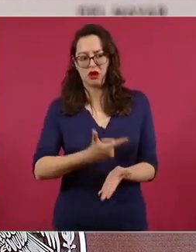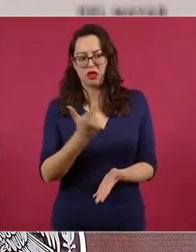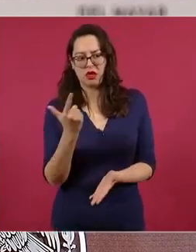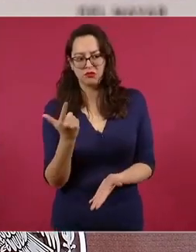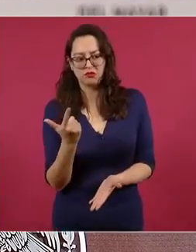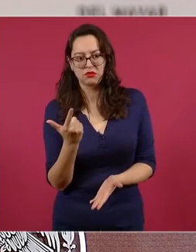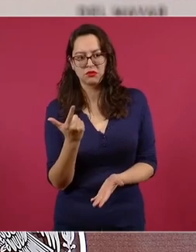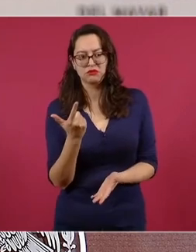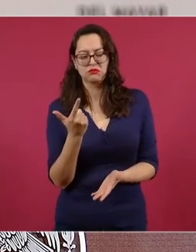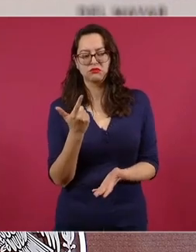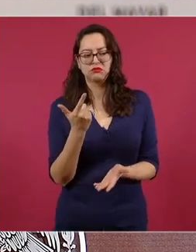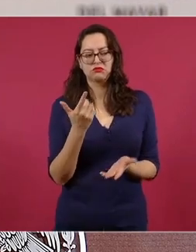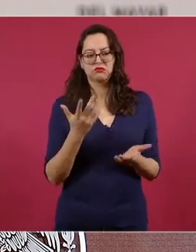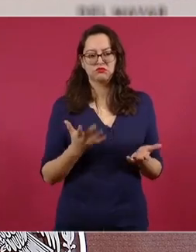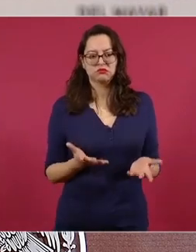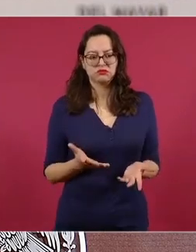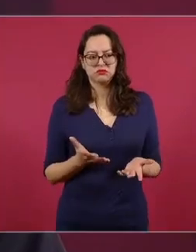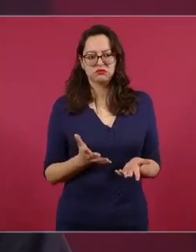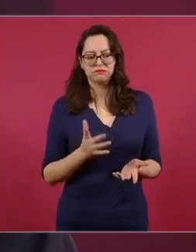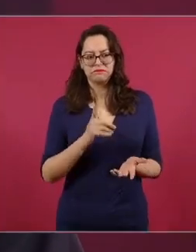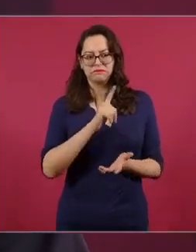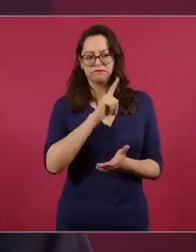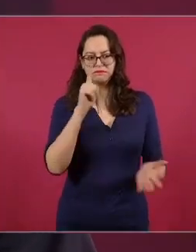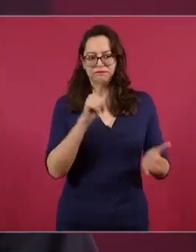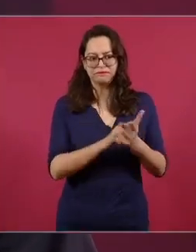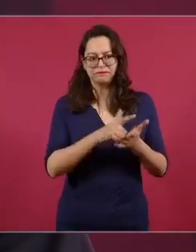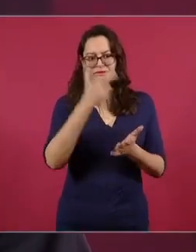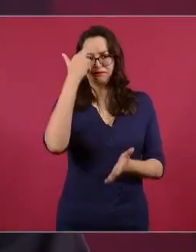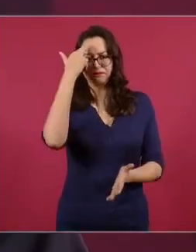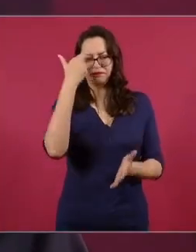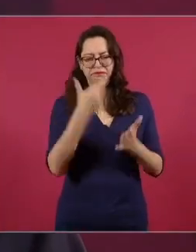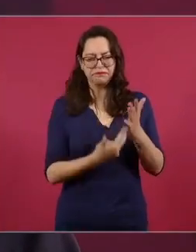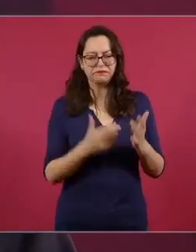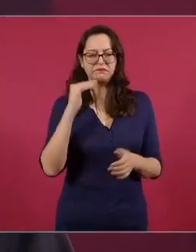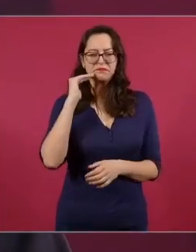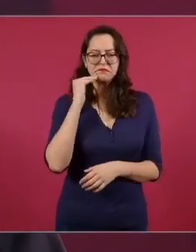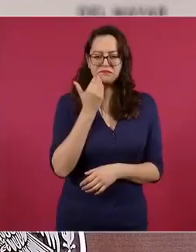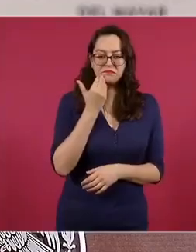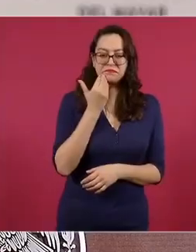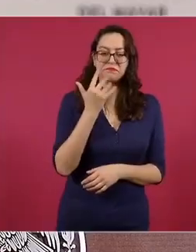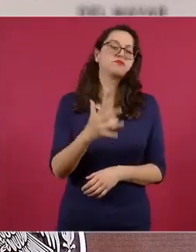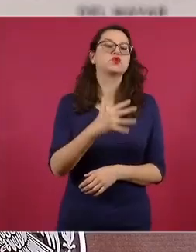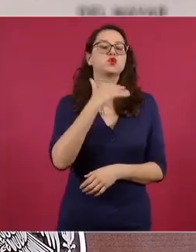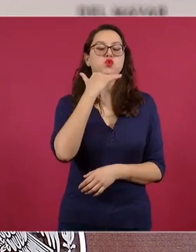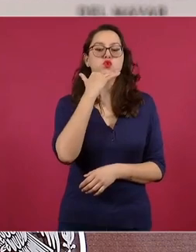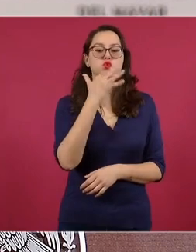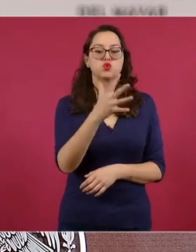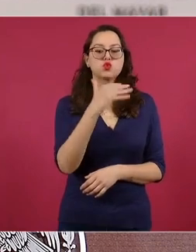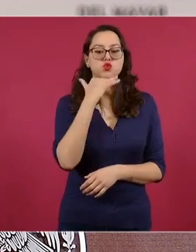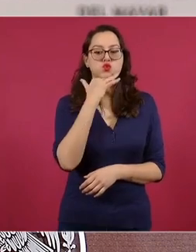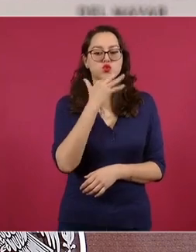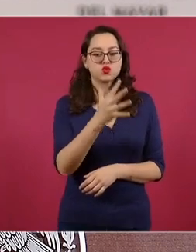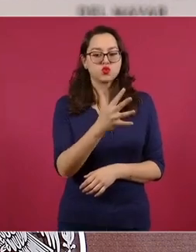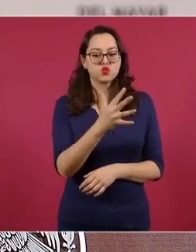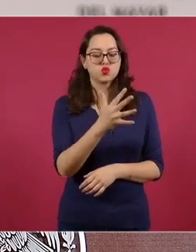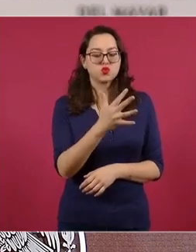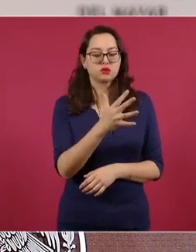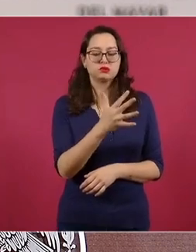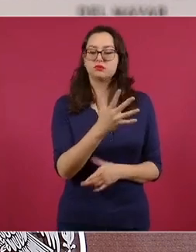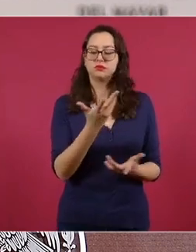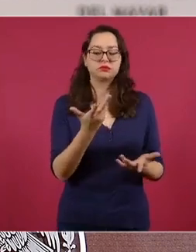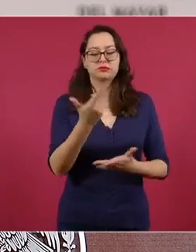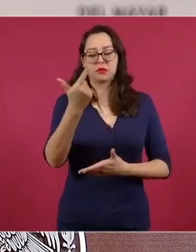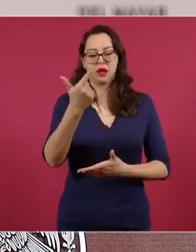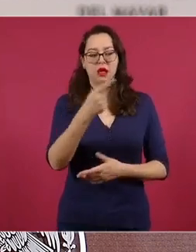podrían considerarse irregulares y posiblemente operaciones con recursos de procedencia